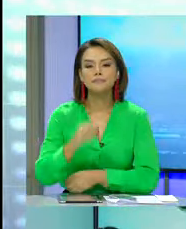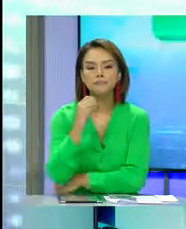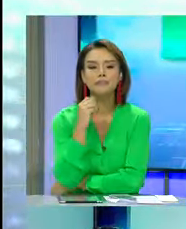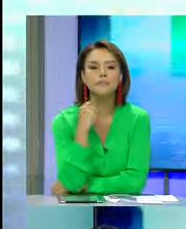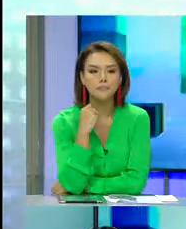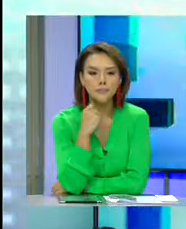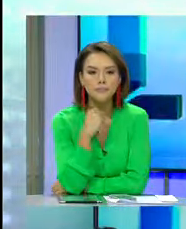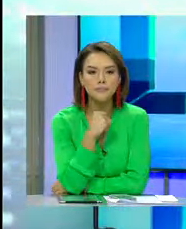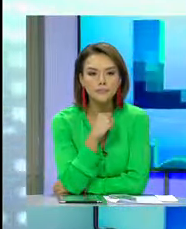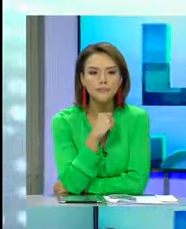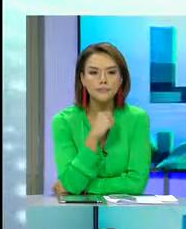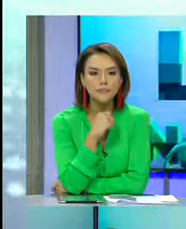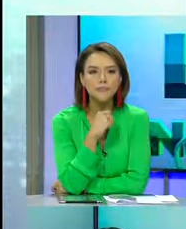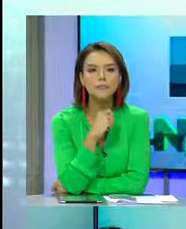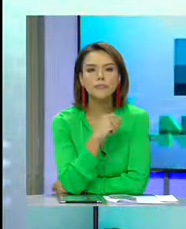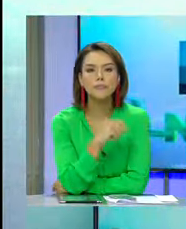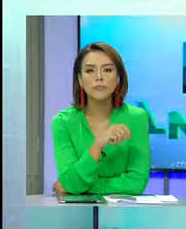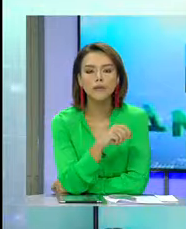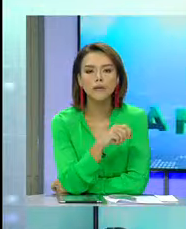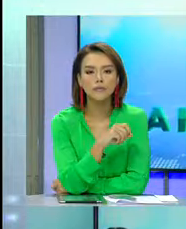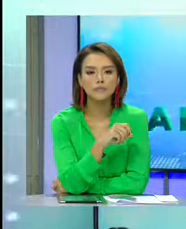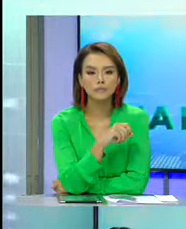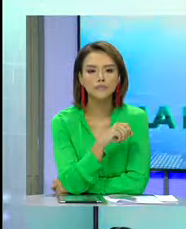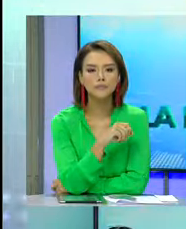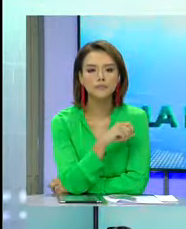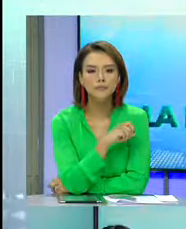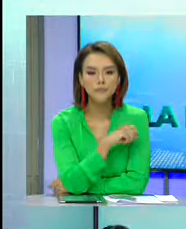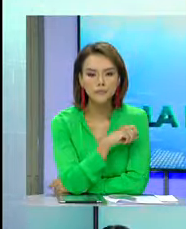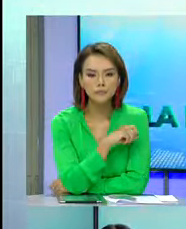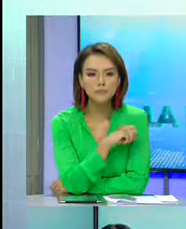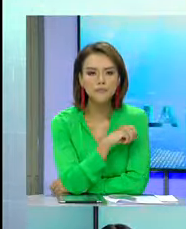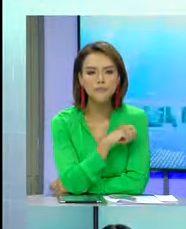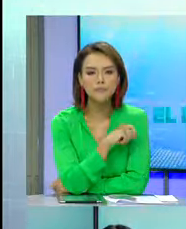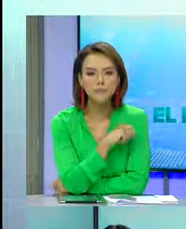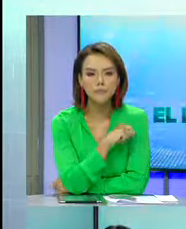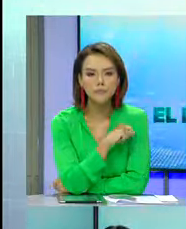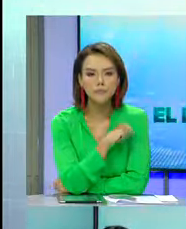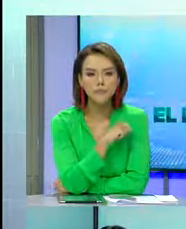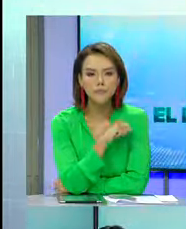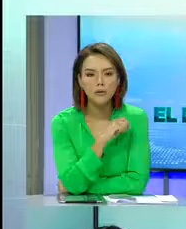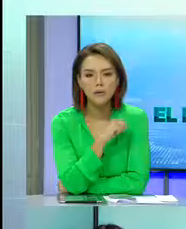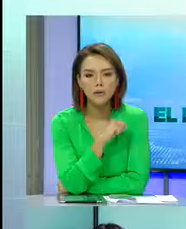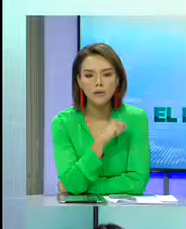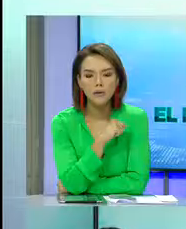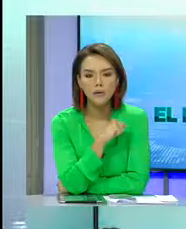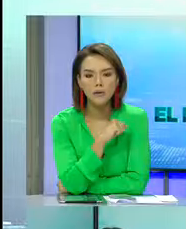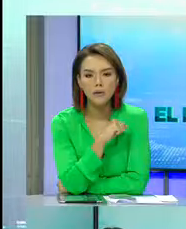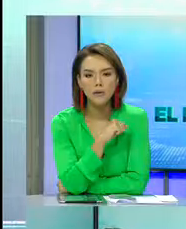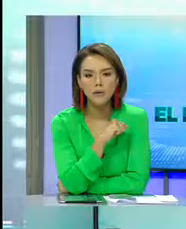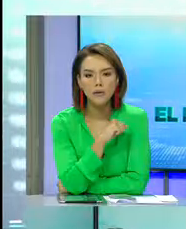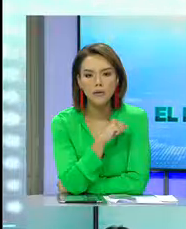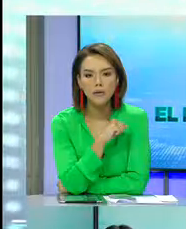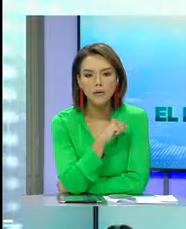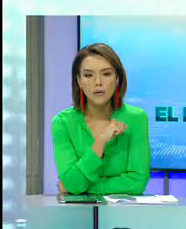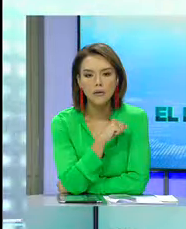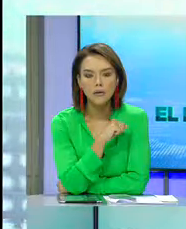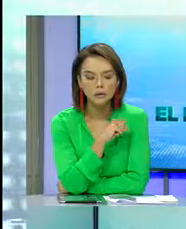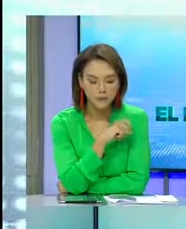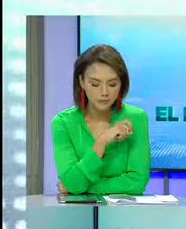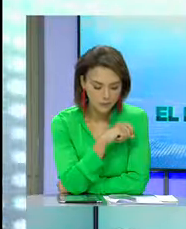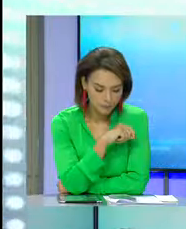nunca acabar, mi querida Alison, terrible lo que está pasando, no solo como decíamos en Guayas, mira tú lo que pasó en la provincia de Bolívar, también